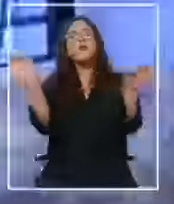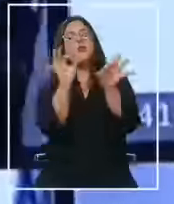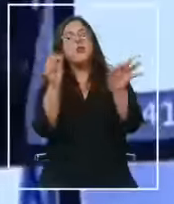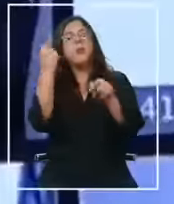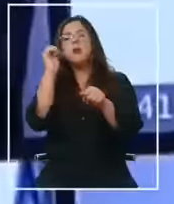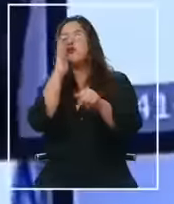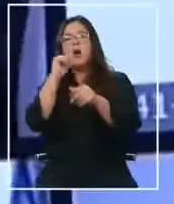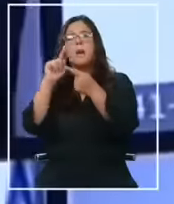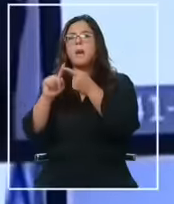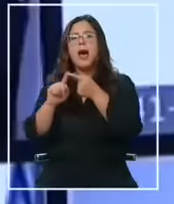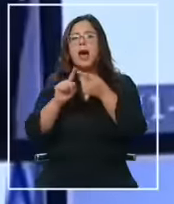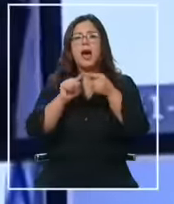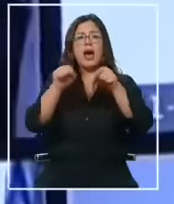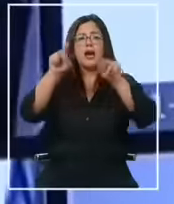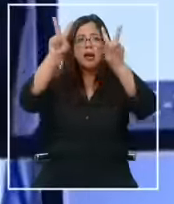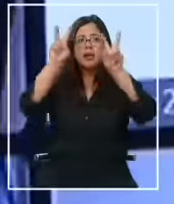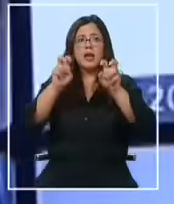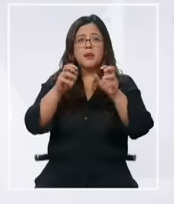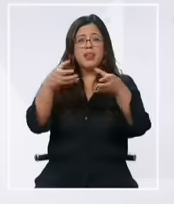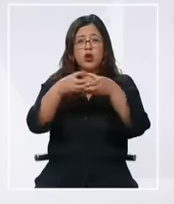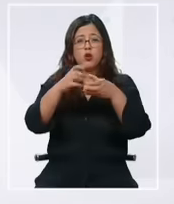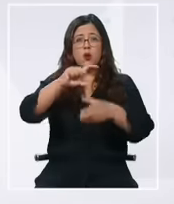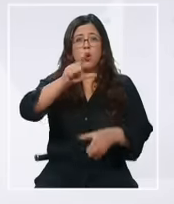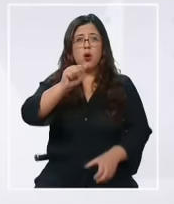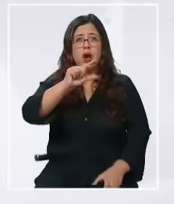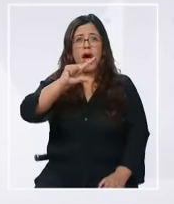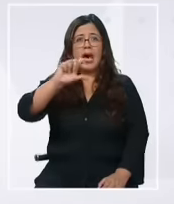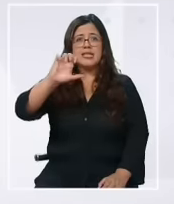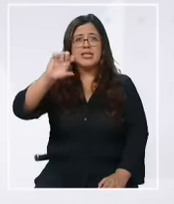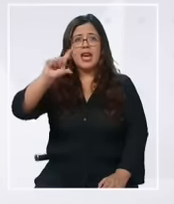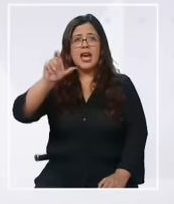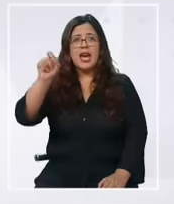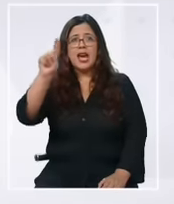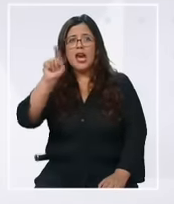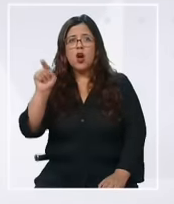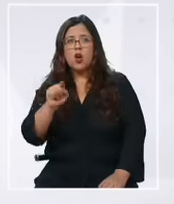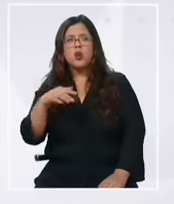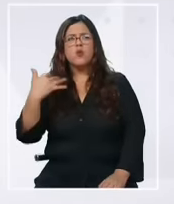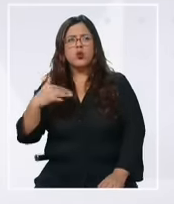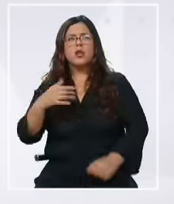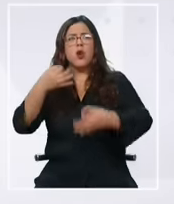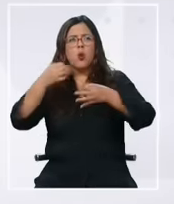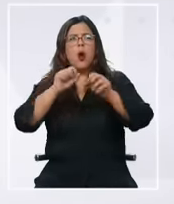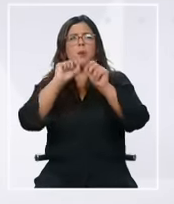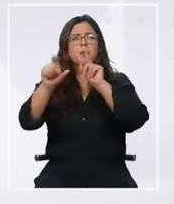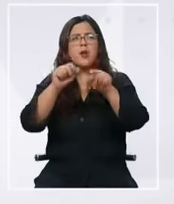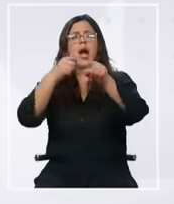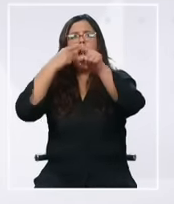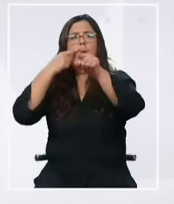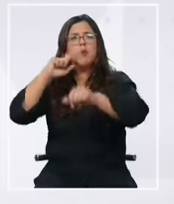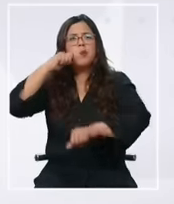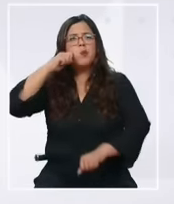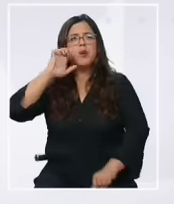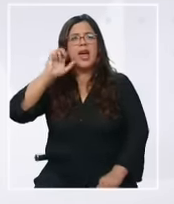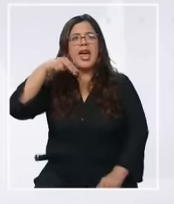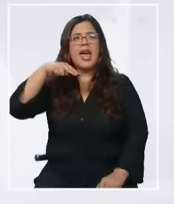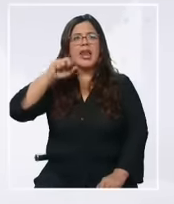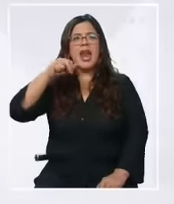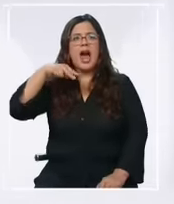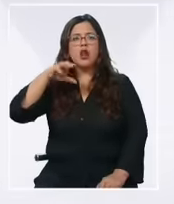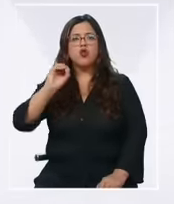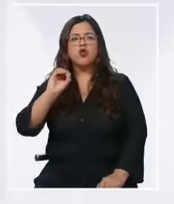participación. En el caso de los gallegos, cobró relevancia al defender a Jonaker Paredes Fagundes, apodado como El